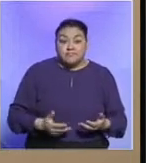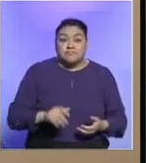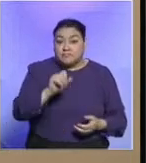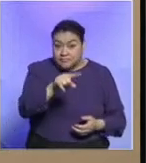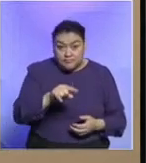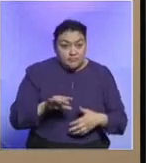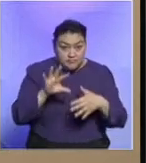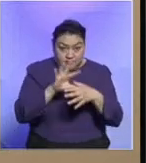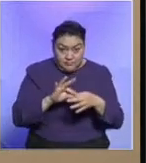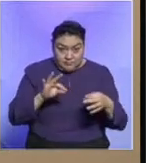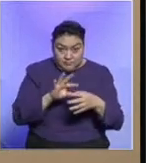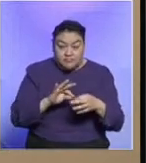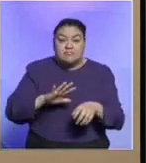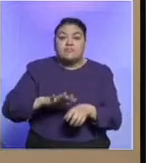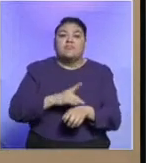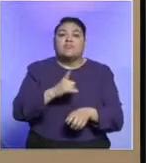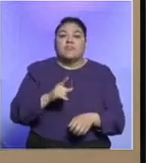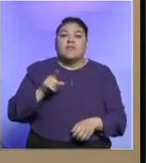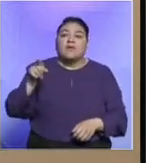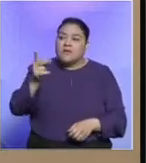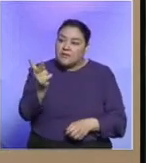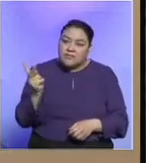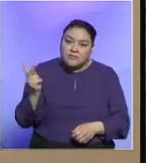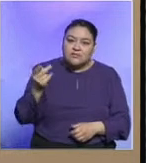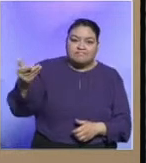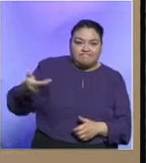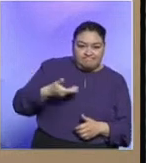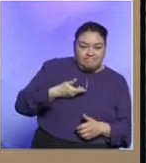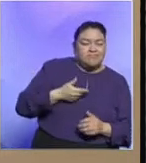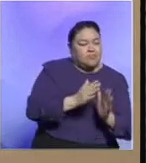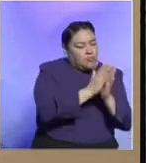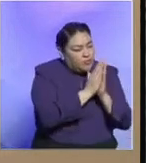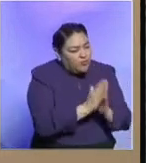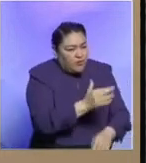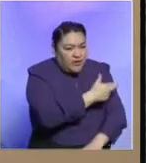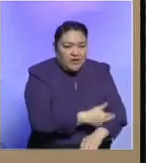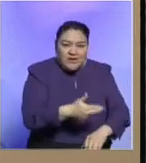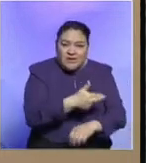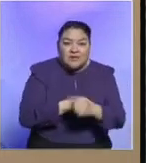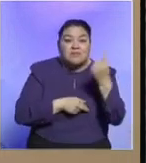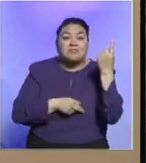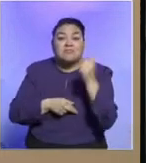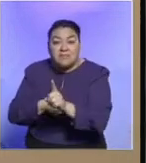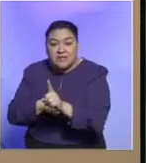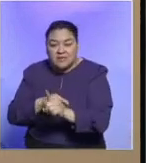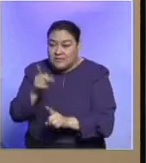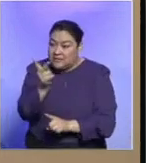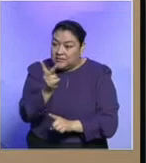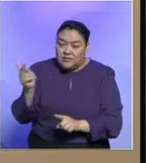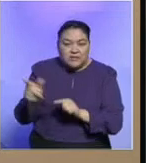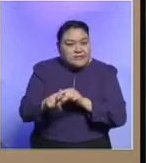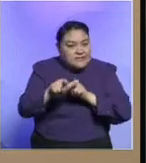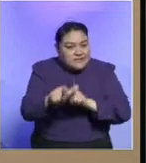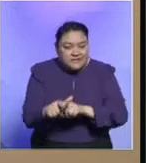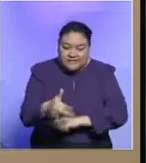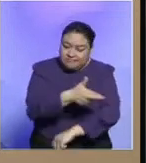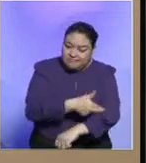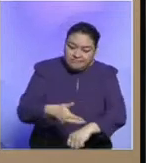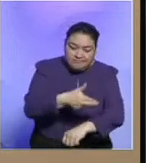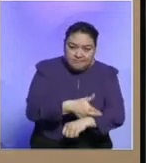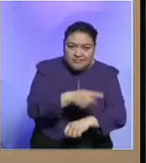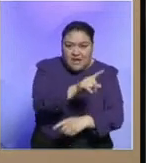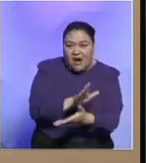es así porque nos piden que emitamos medidas que les permitan continuar